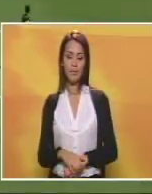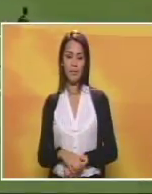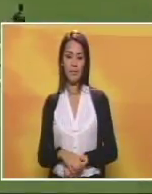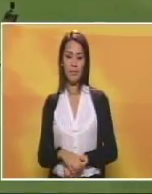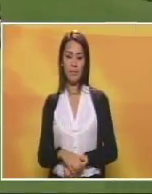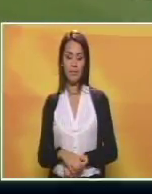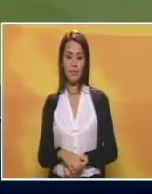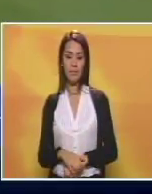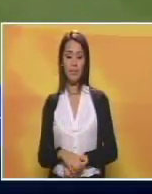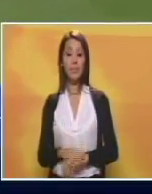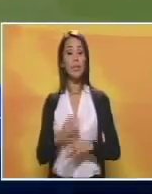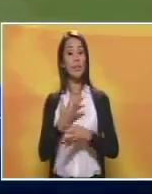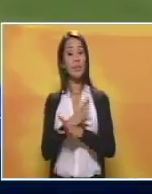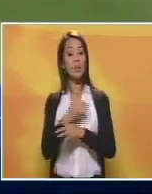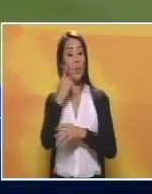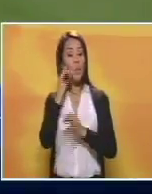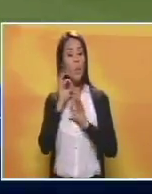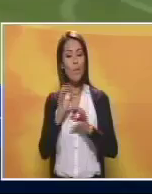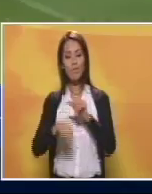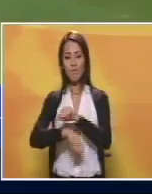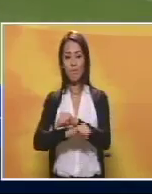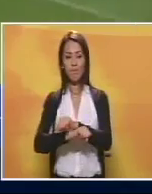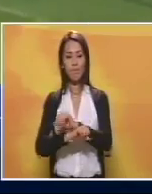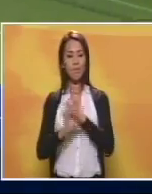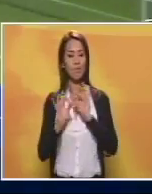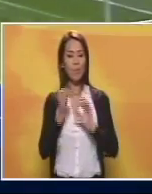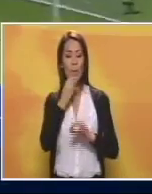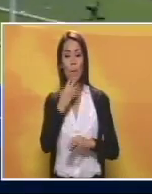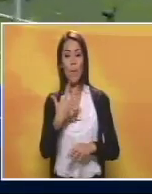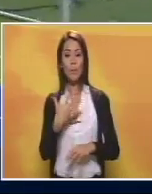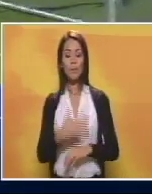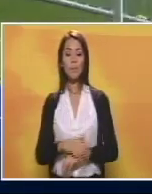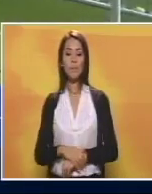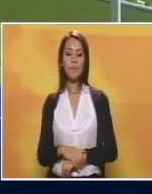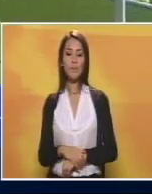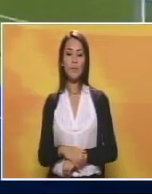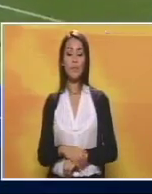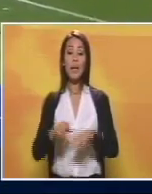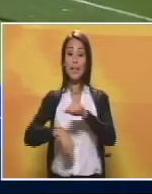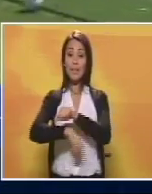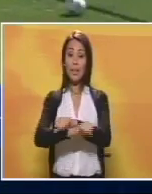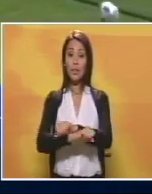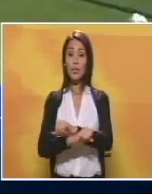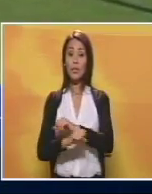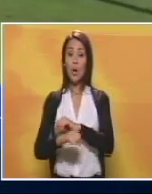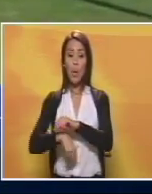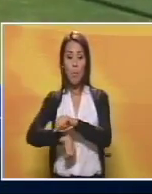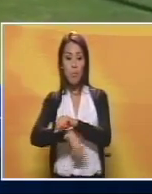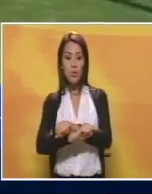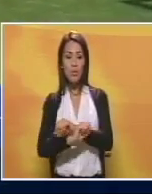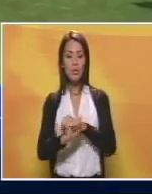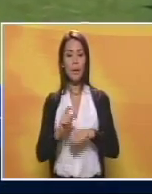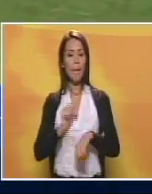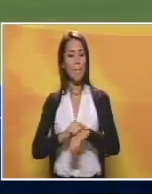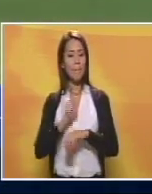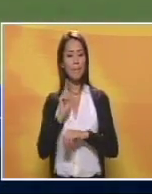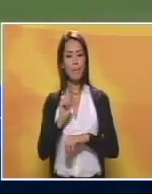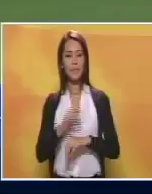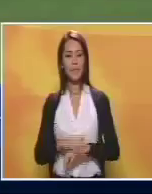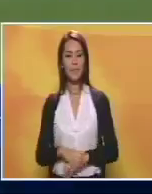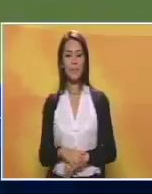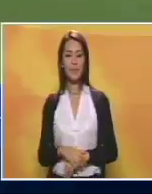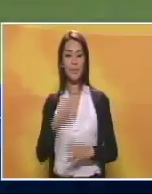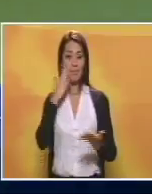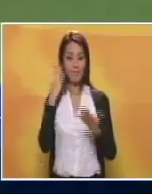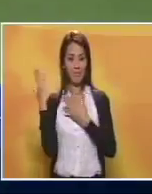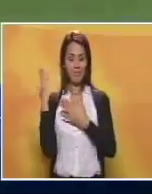Rolf Felcher jugó completo en un estreno estelar de Zlatan Ibrahimovic, que anotó par de golazos. El primero, un bombazo